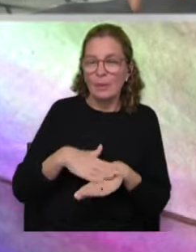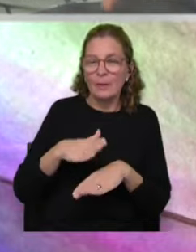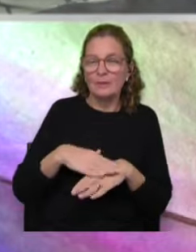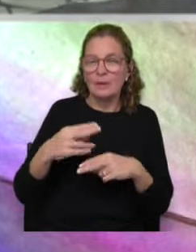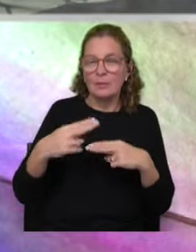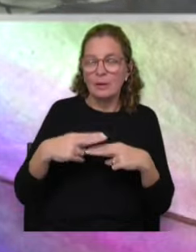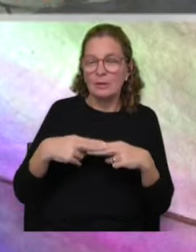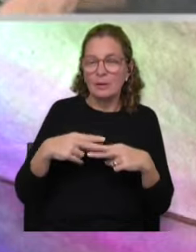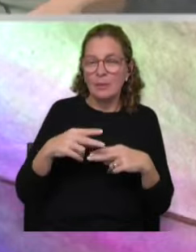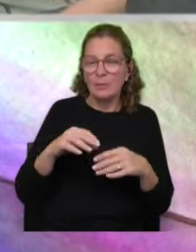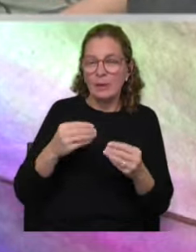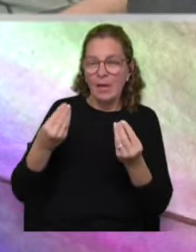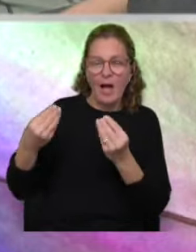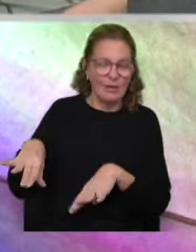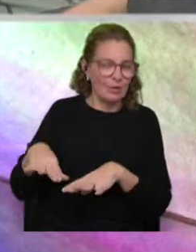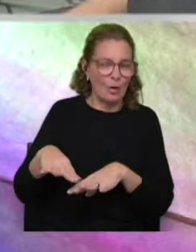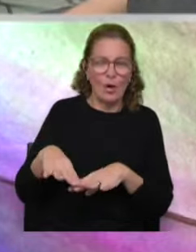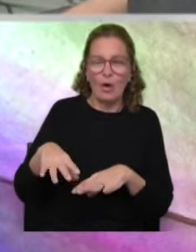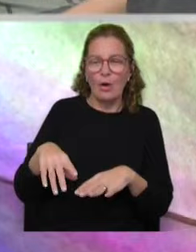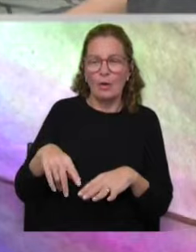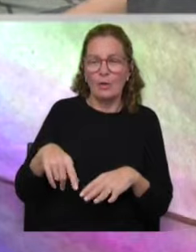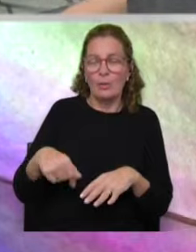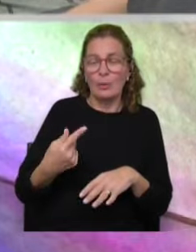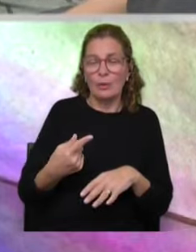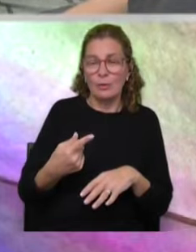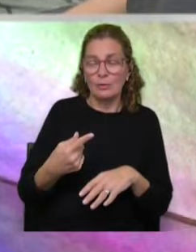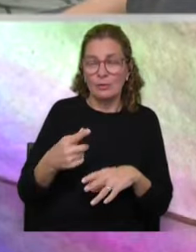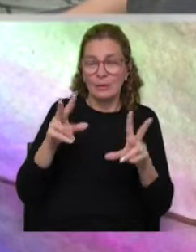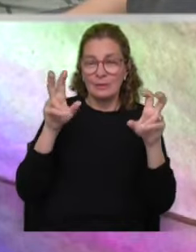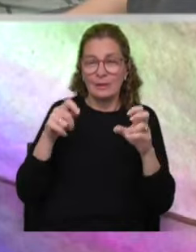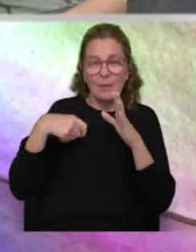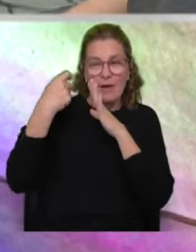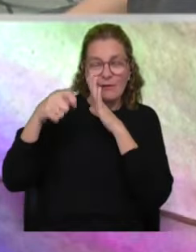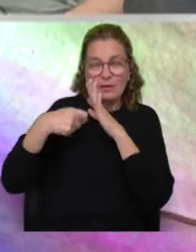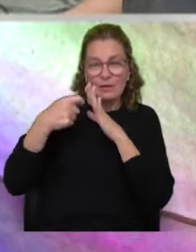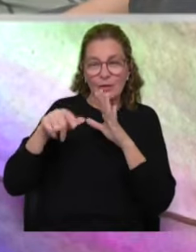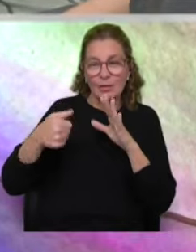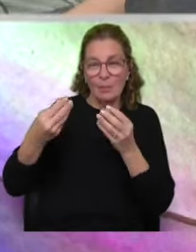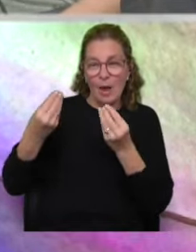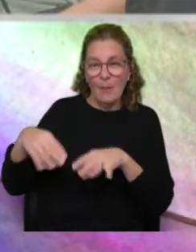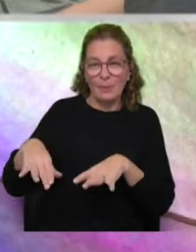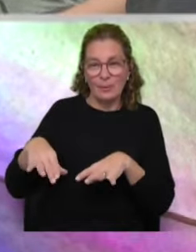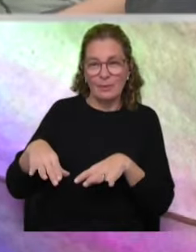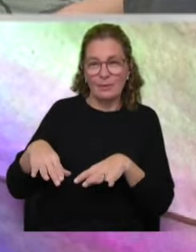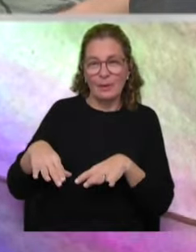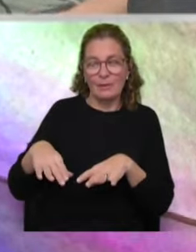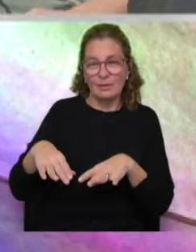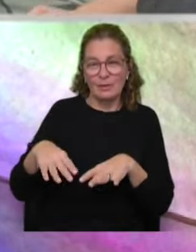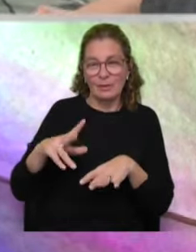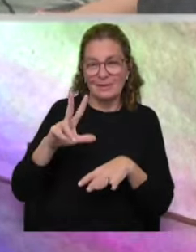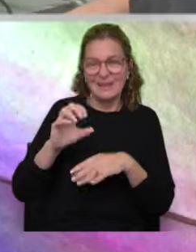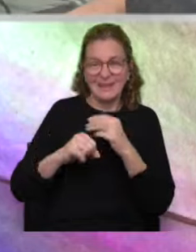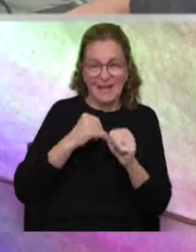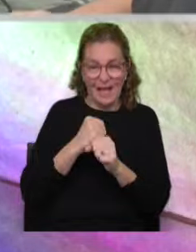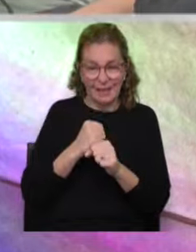redes, después se pudrió y lo abandonó. Otro estaba con el tema del video, después se pudrió y lo abandonó. Pasaron 30